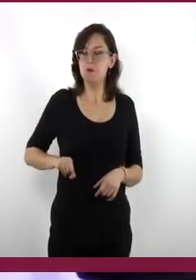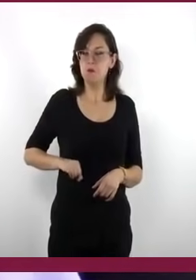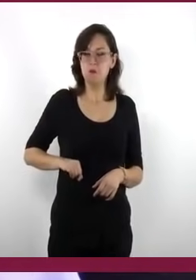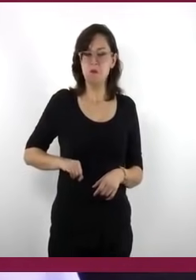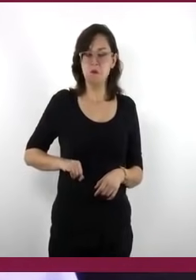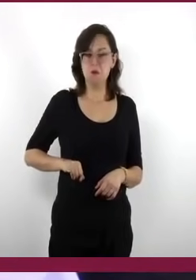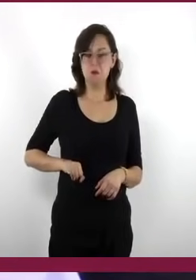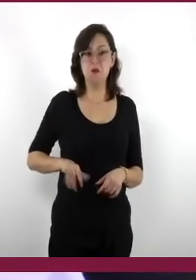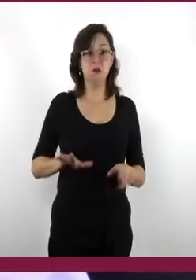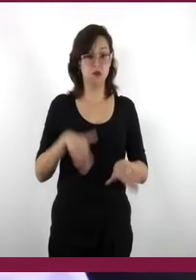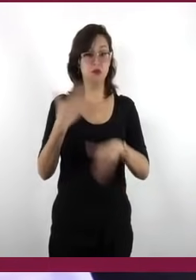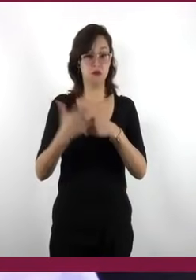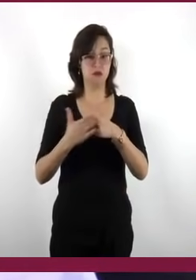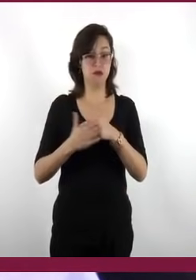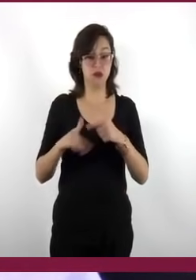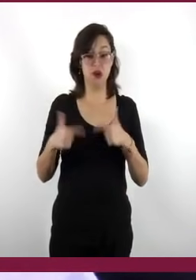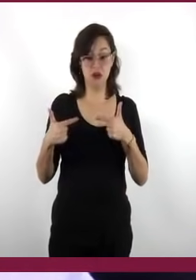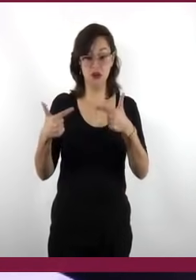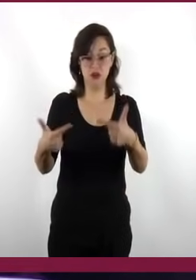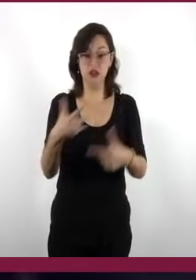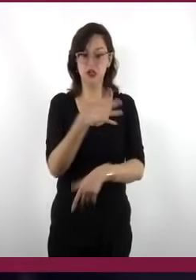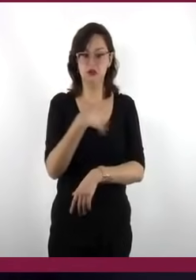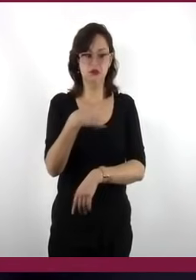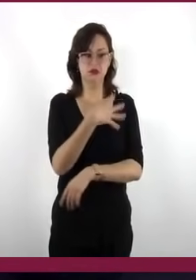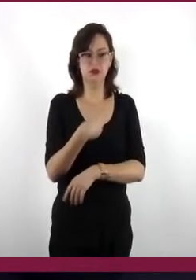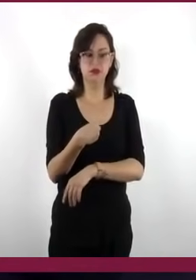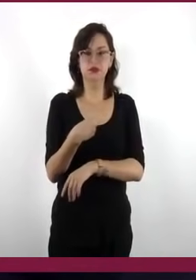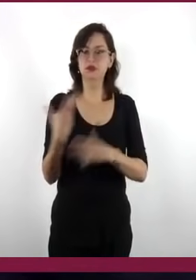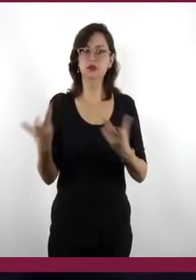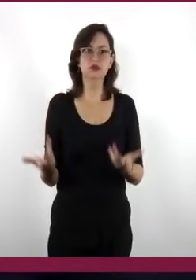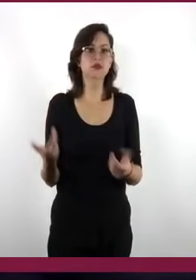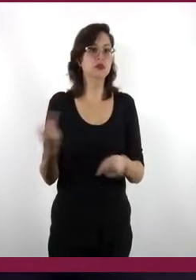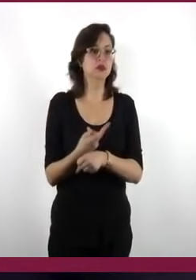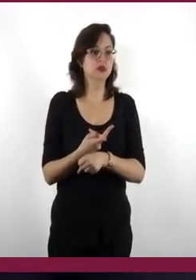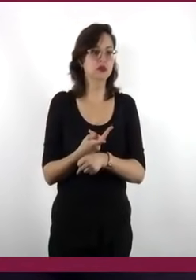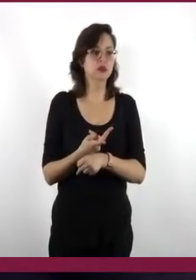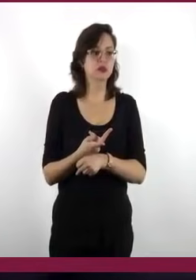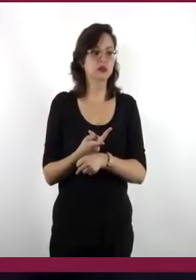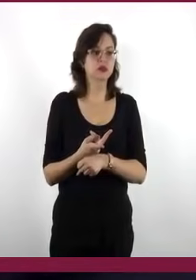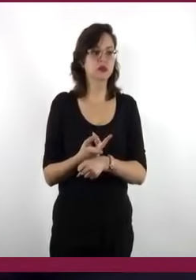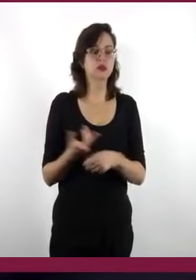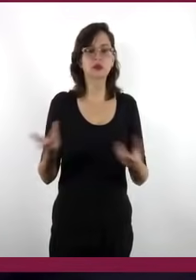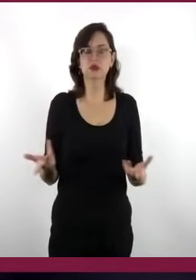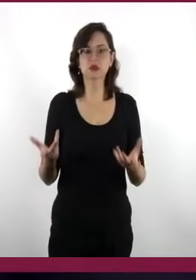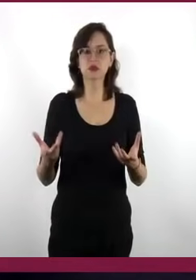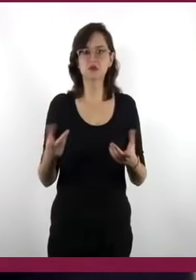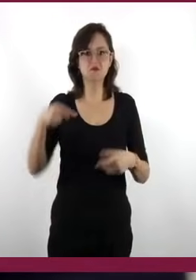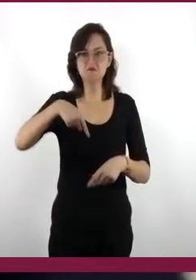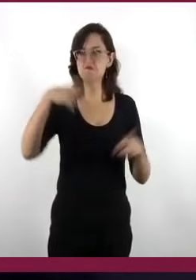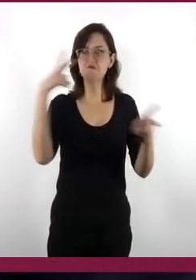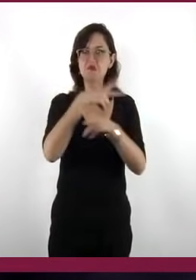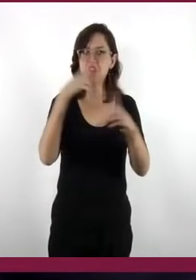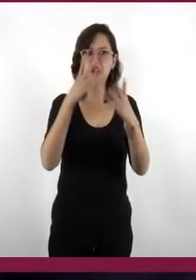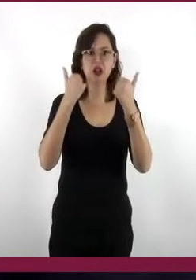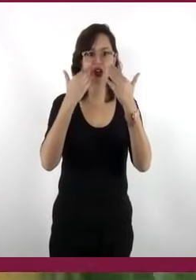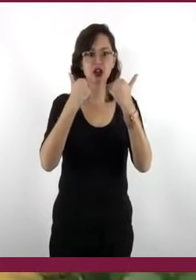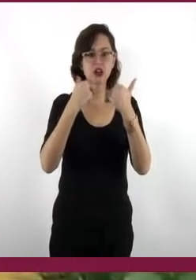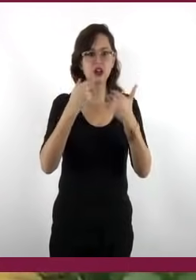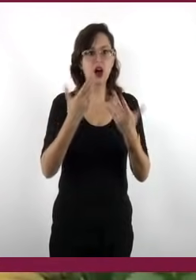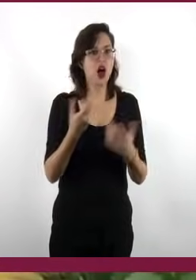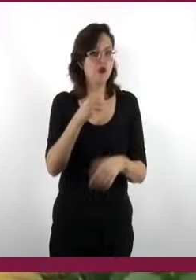nuestras próximas generaciones, nuestros hijos, van a tener que usar máscaras de oxígeno para ir a la escuela.